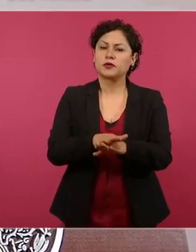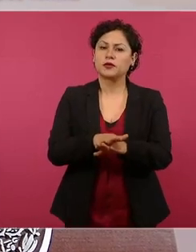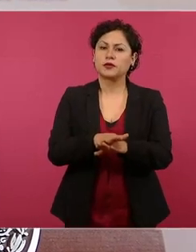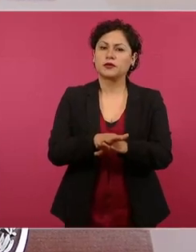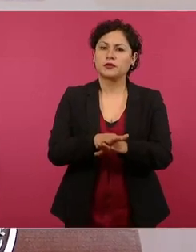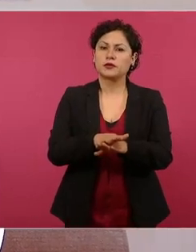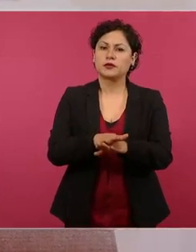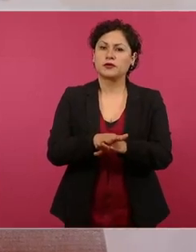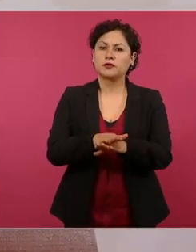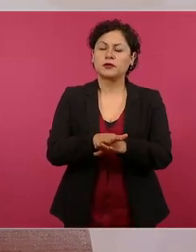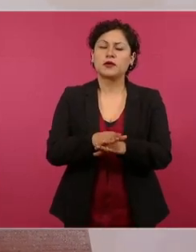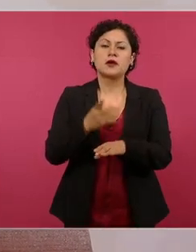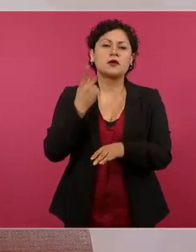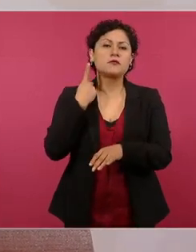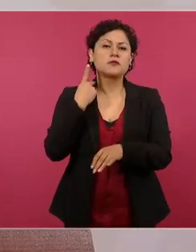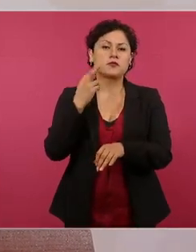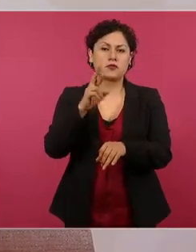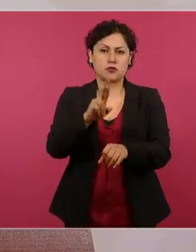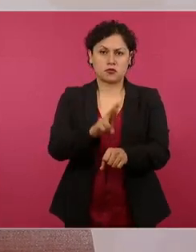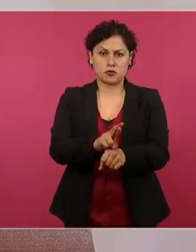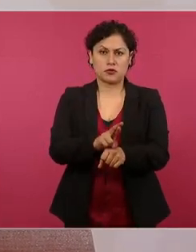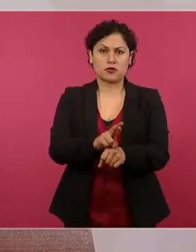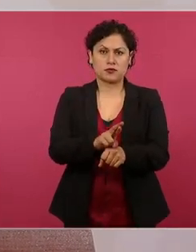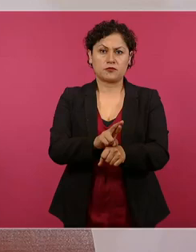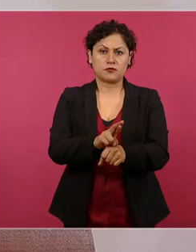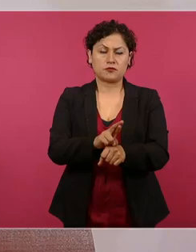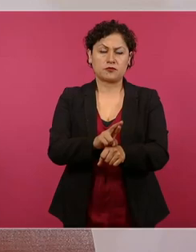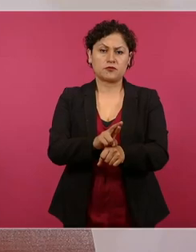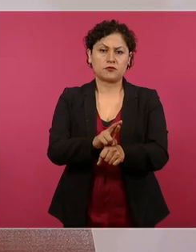del Procurador de Justicia